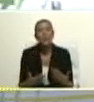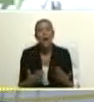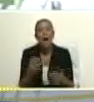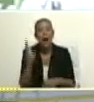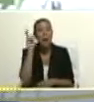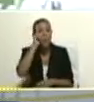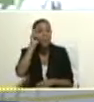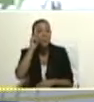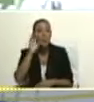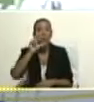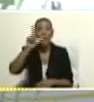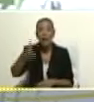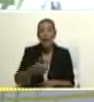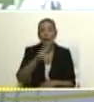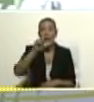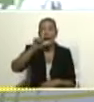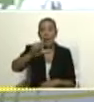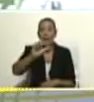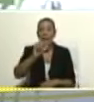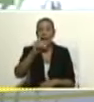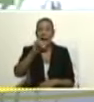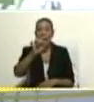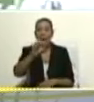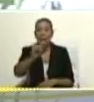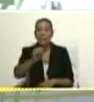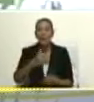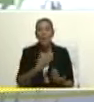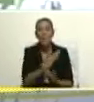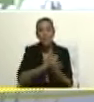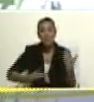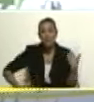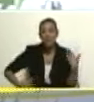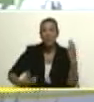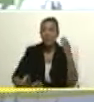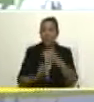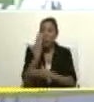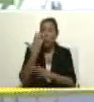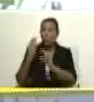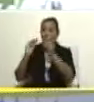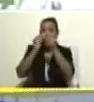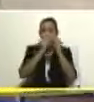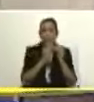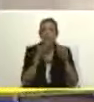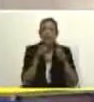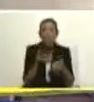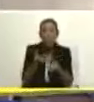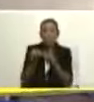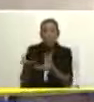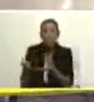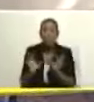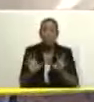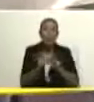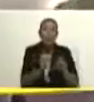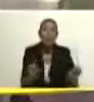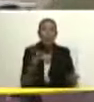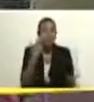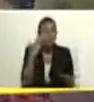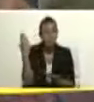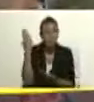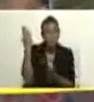profesora Gladys Barreto, presidenta de la Fundación de Edificaciones y Dotaciones Educativas,